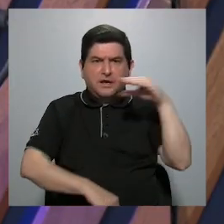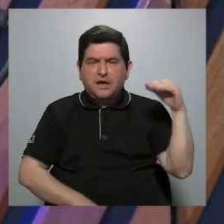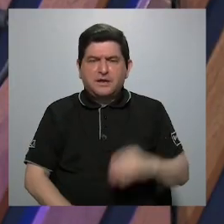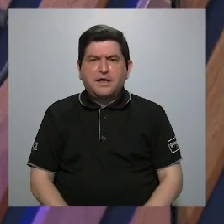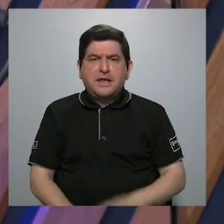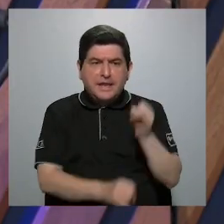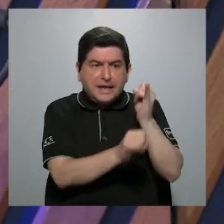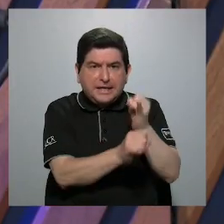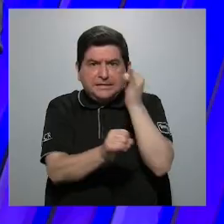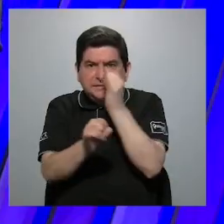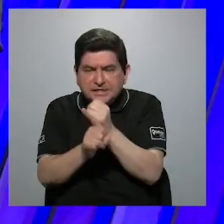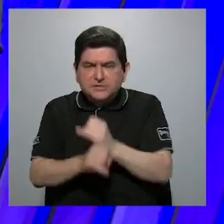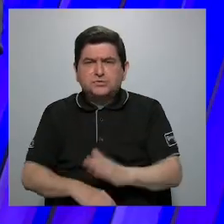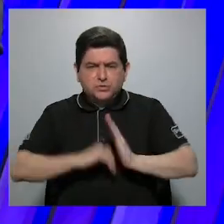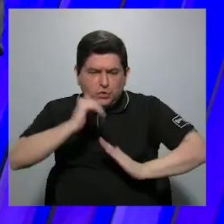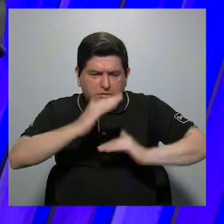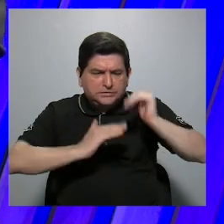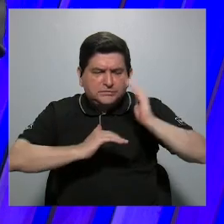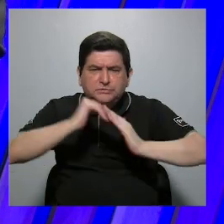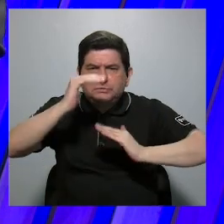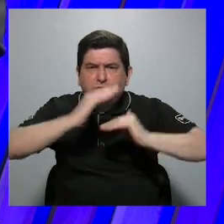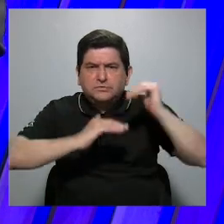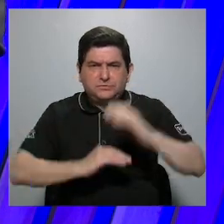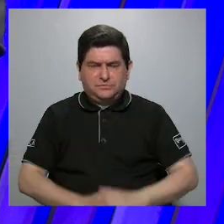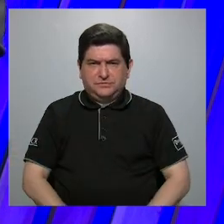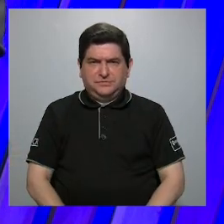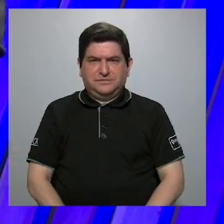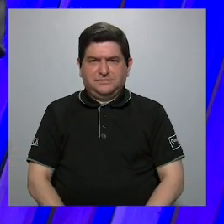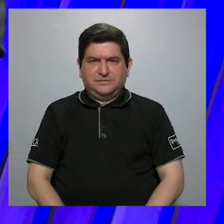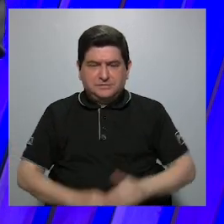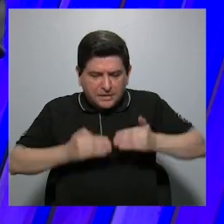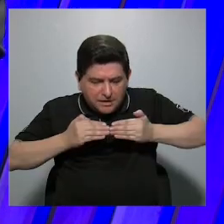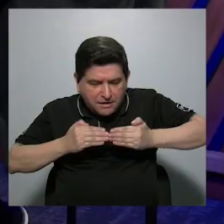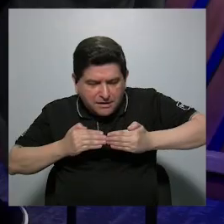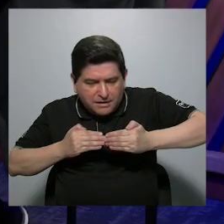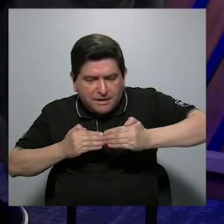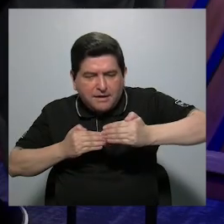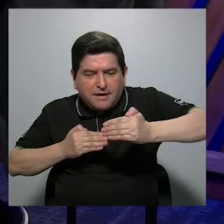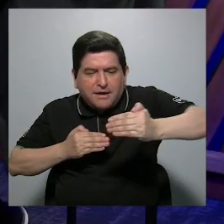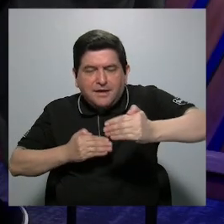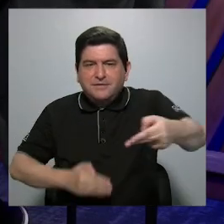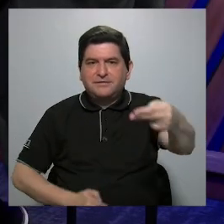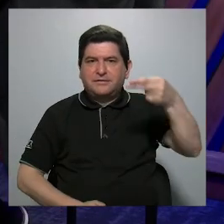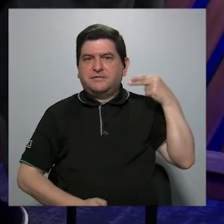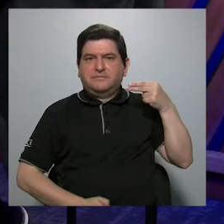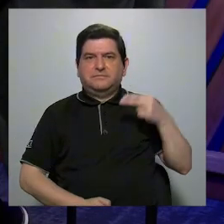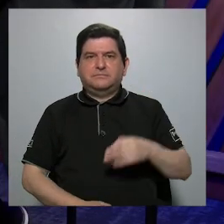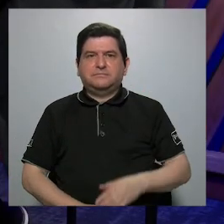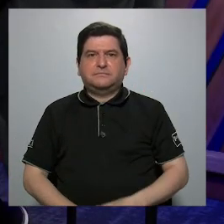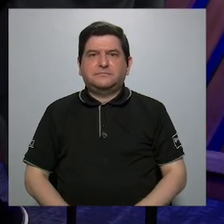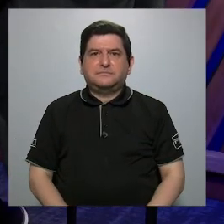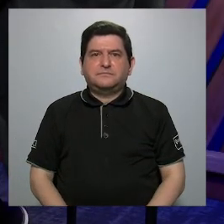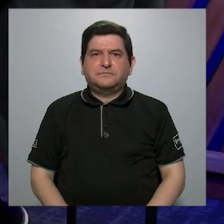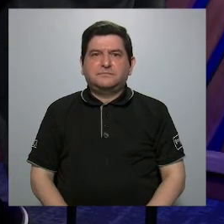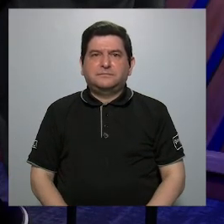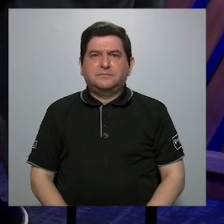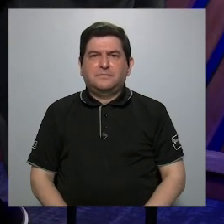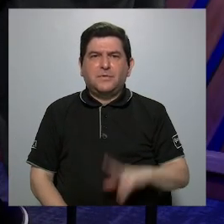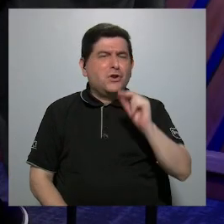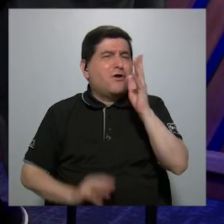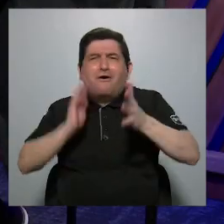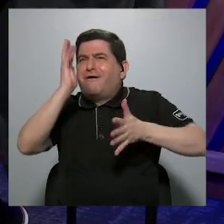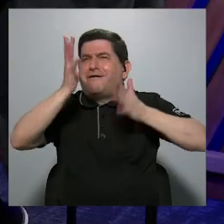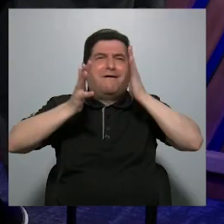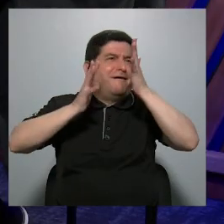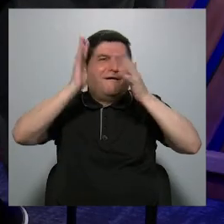y de cómo las instituciones se construyen a lo largo de esa historia, que no